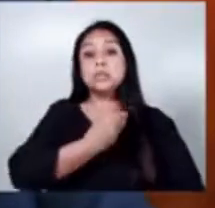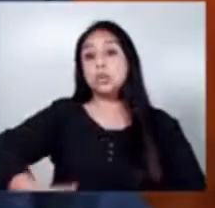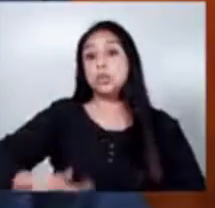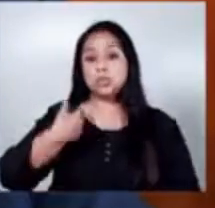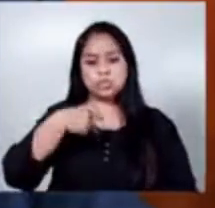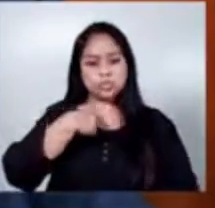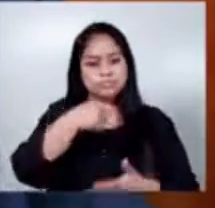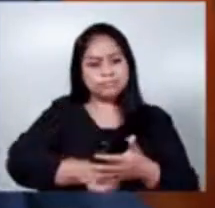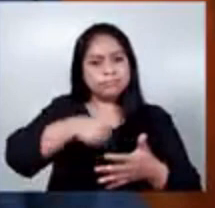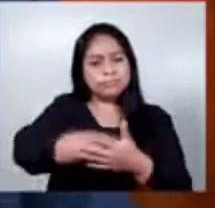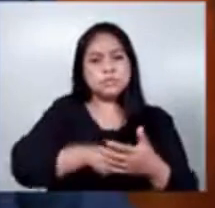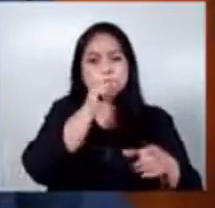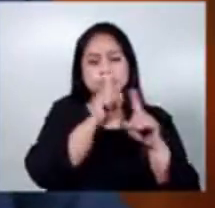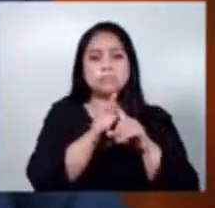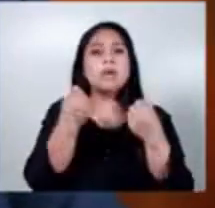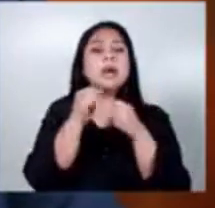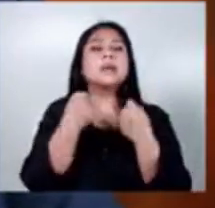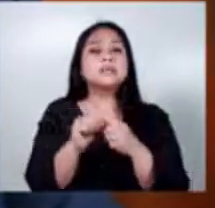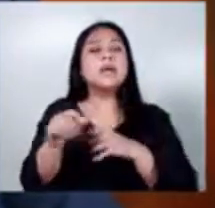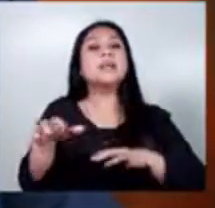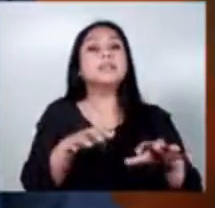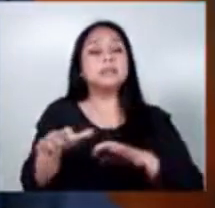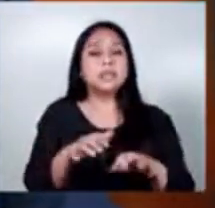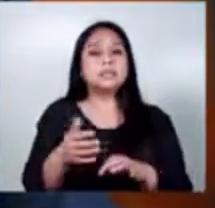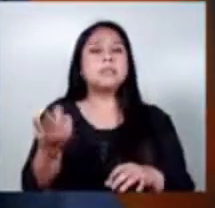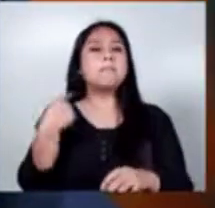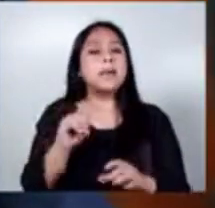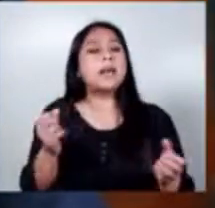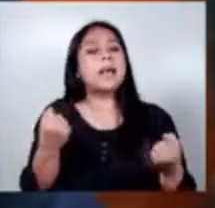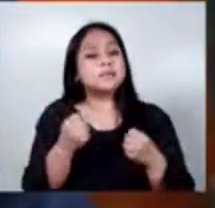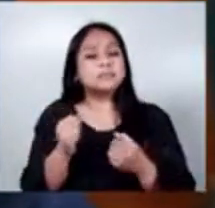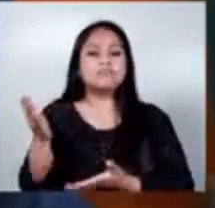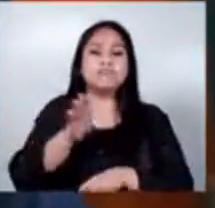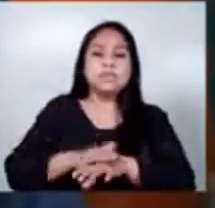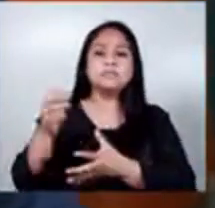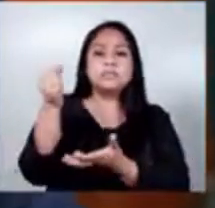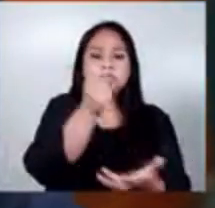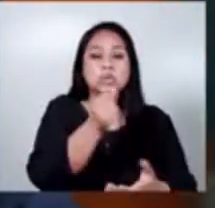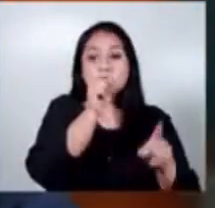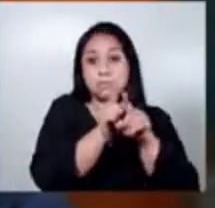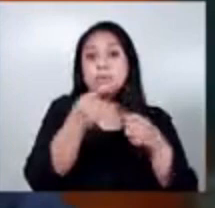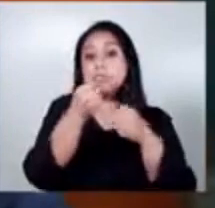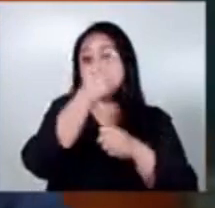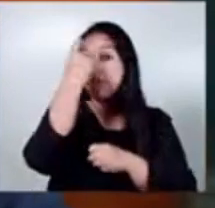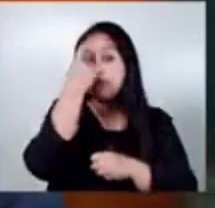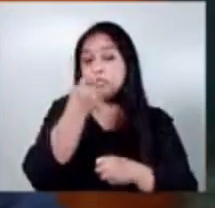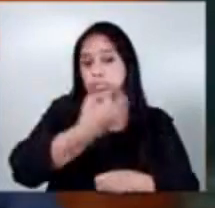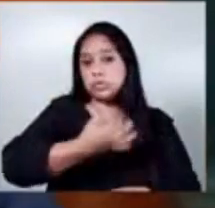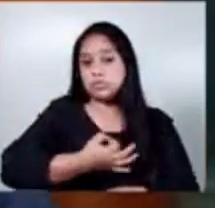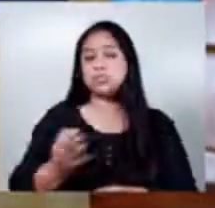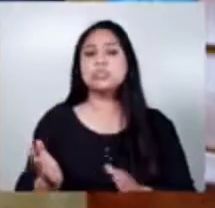el gobierno, estamos empeñados también en lograrlo con acciones para la generación de inversiones y la creación de empleos